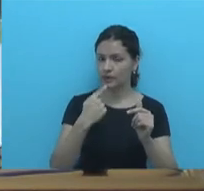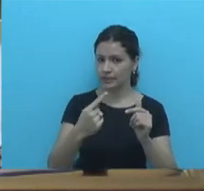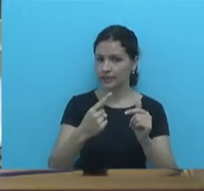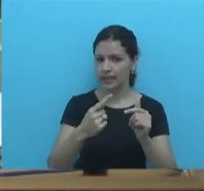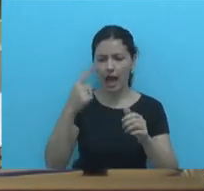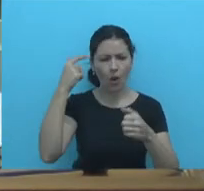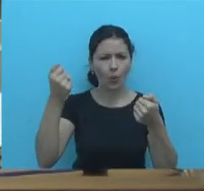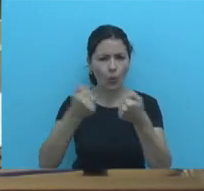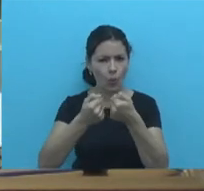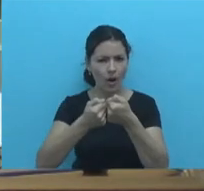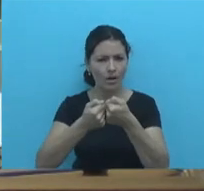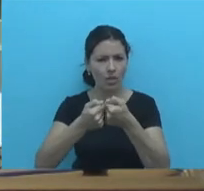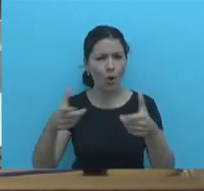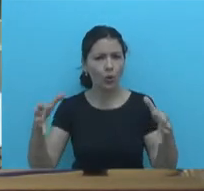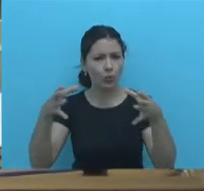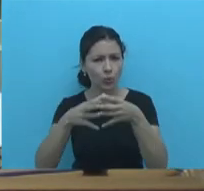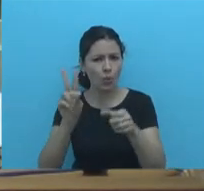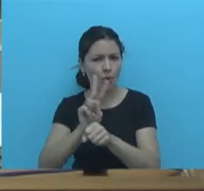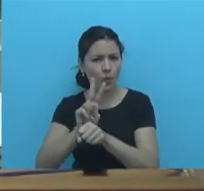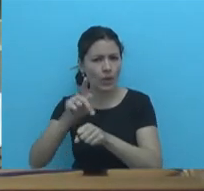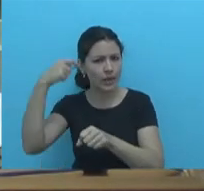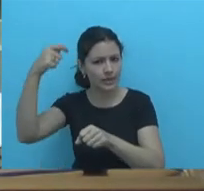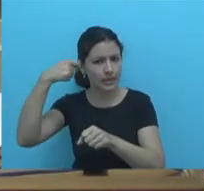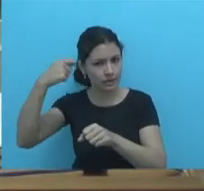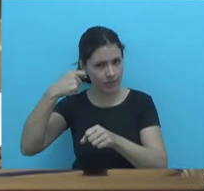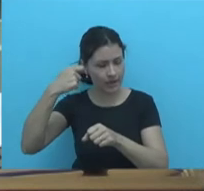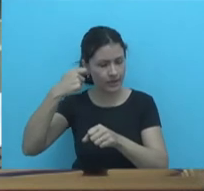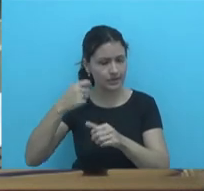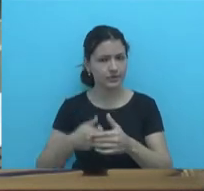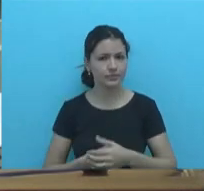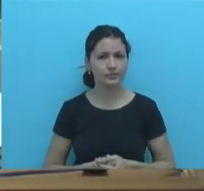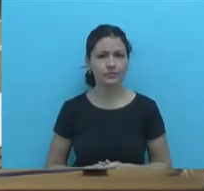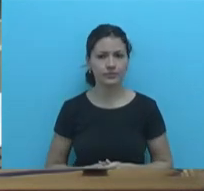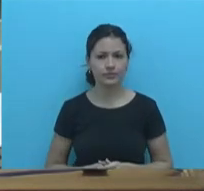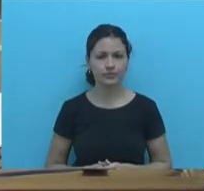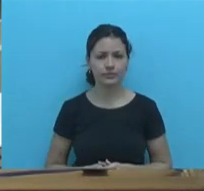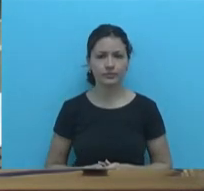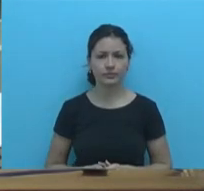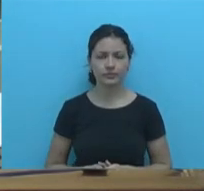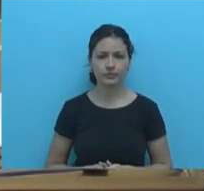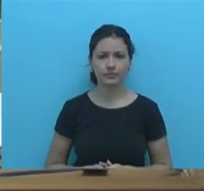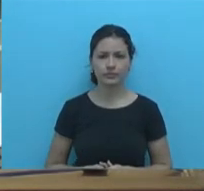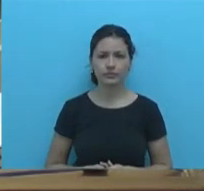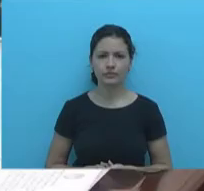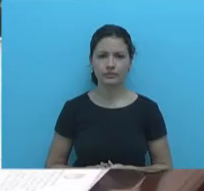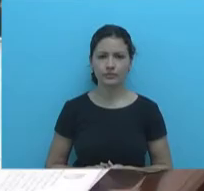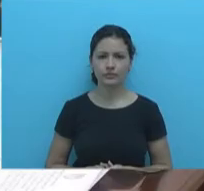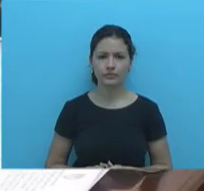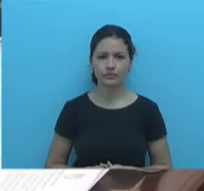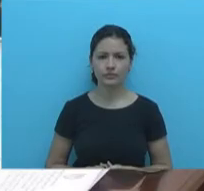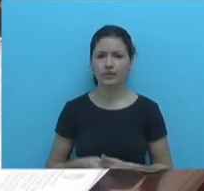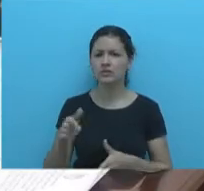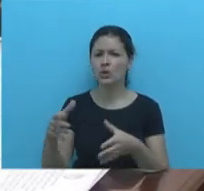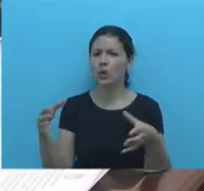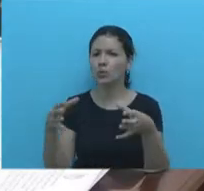con asociaciones protectoras o entidades sin fines de lucro. ¿Cuáles serían esas entidades? Si